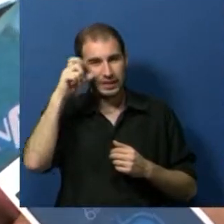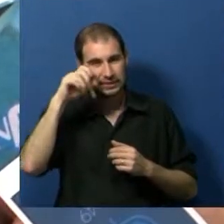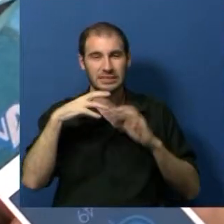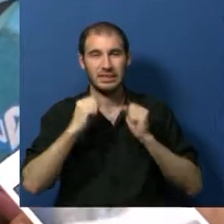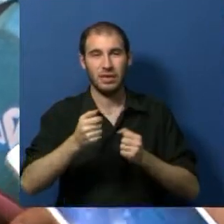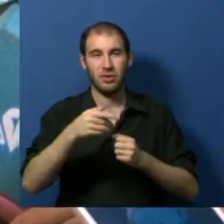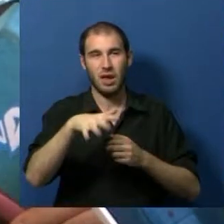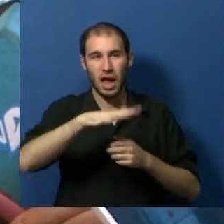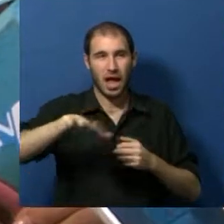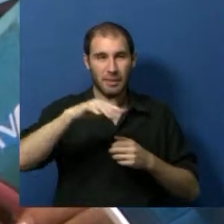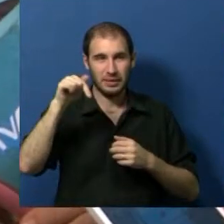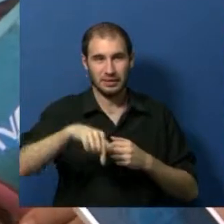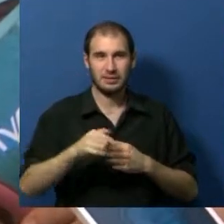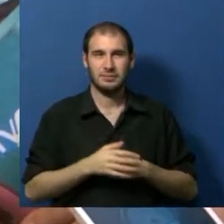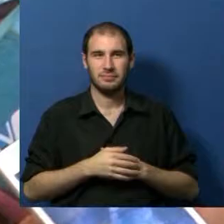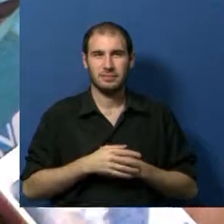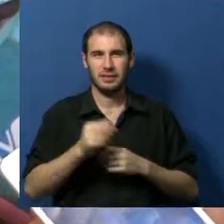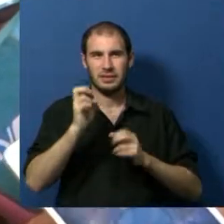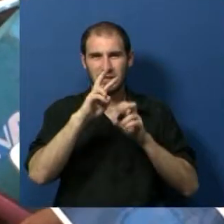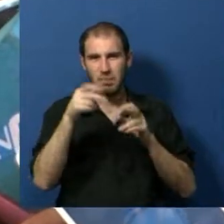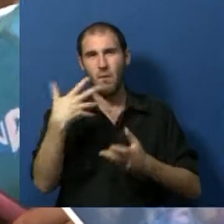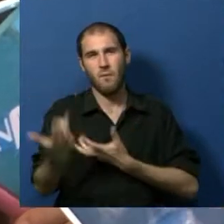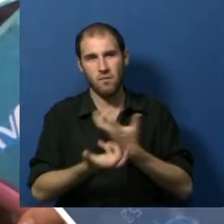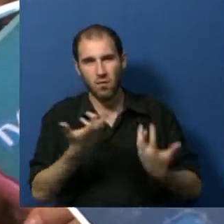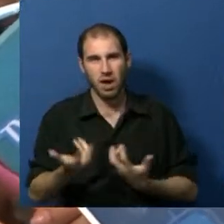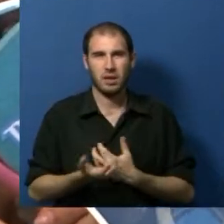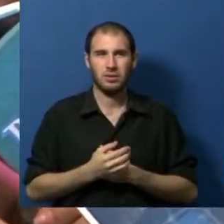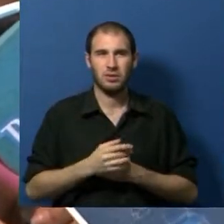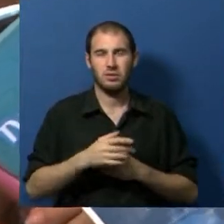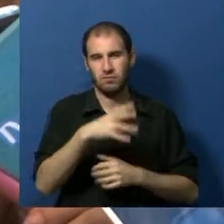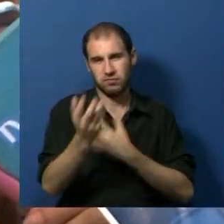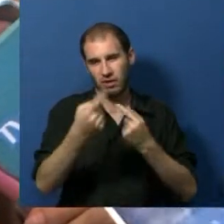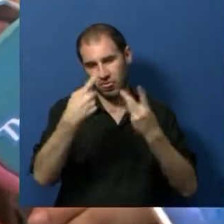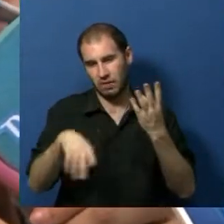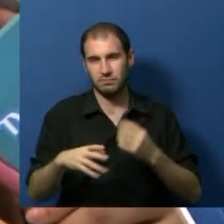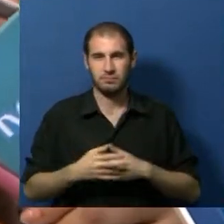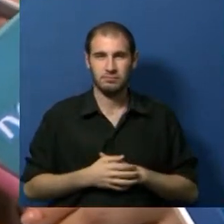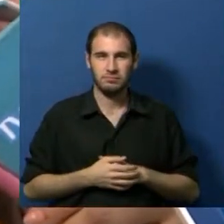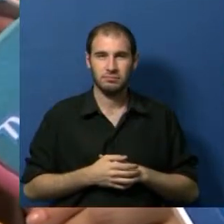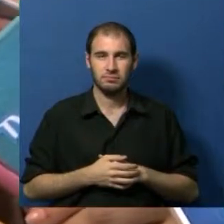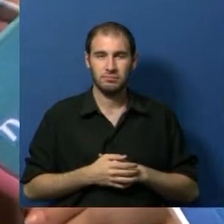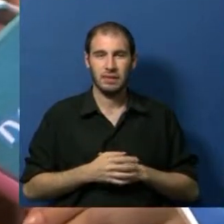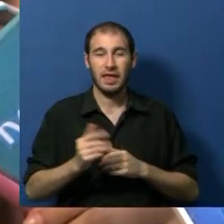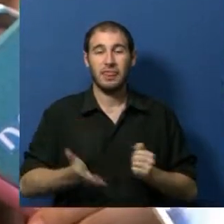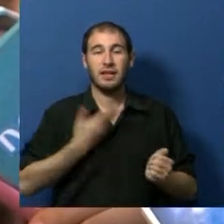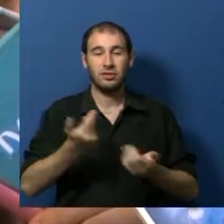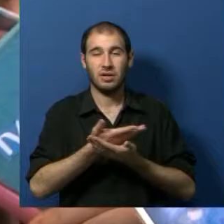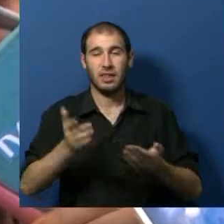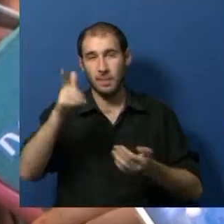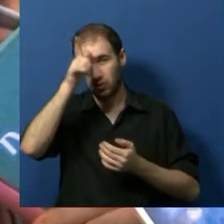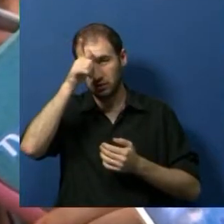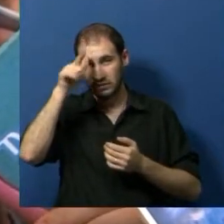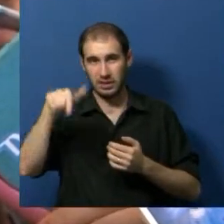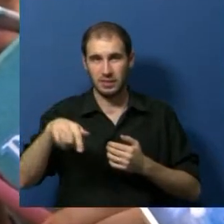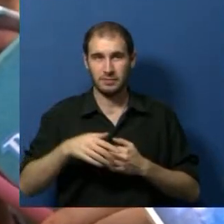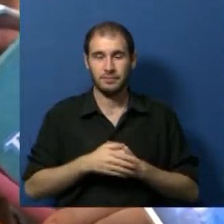de Medio Ambiente, que tiene un poco los temas de fuego, de incendios y demás, y el director general de policía,